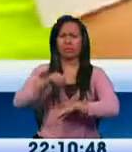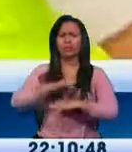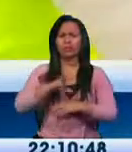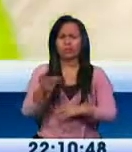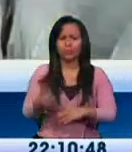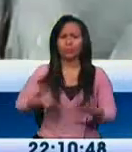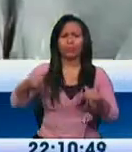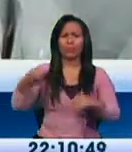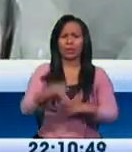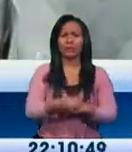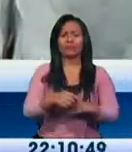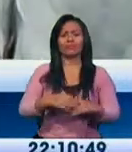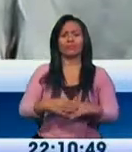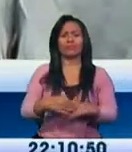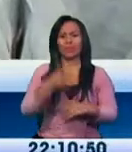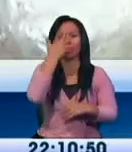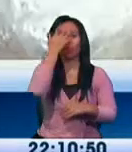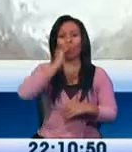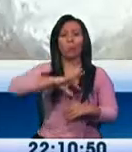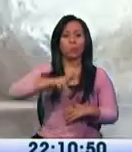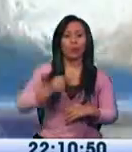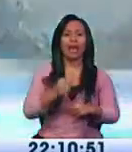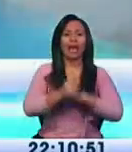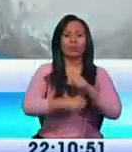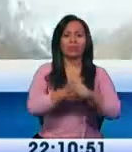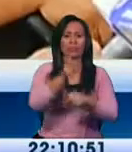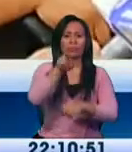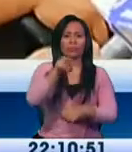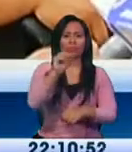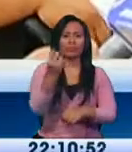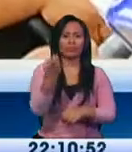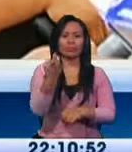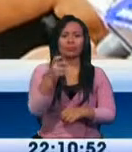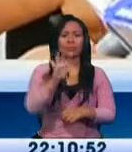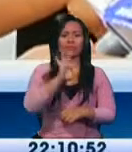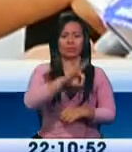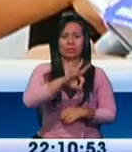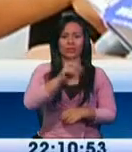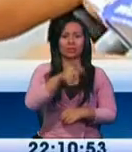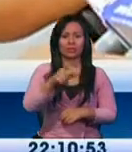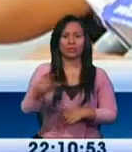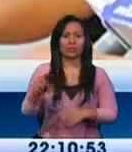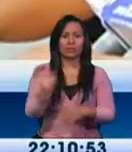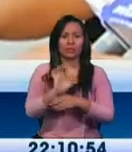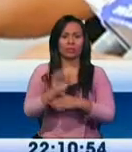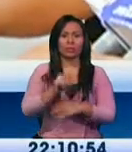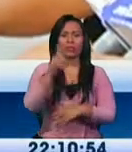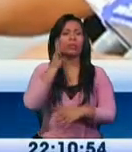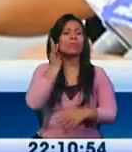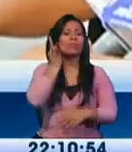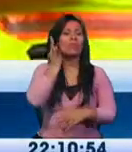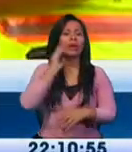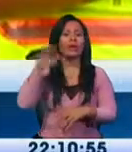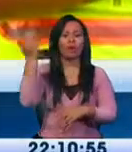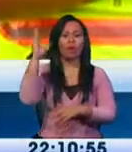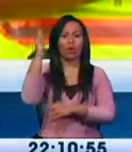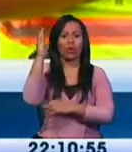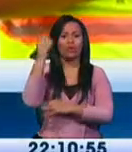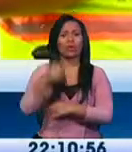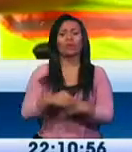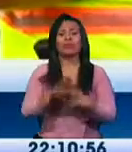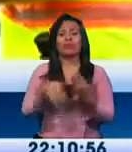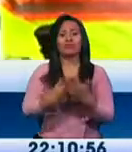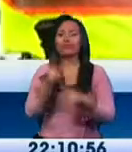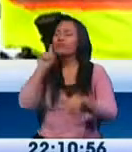Una persona registra antecedentes por un robo en el 2011, cuatro personas, tres ecuatorianos, una de sexo femenino que es colombiana. De acuerdo con el